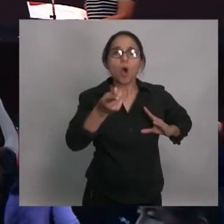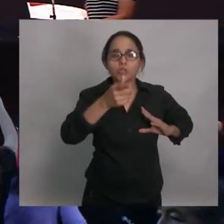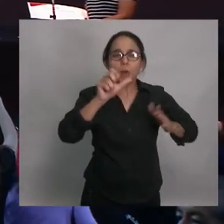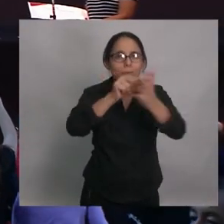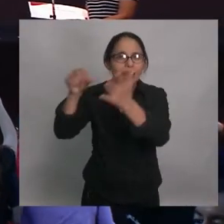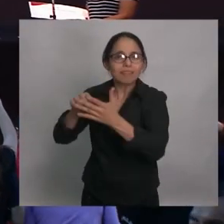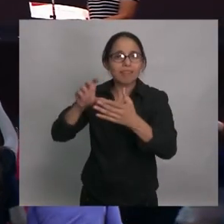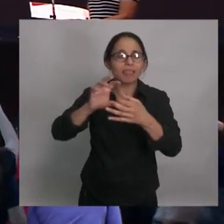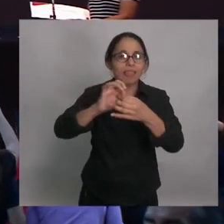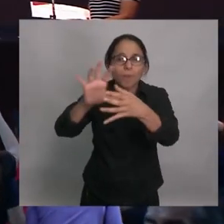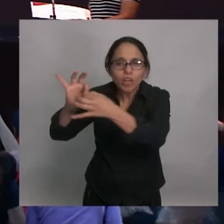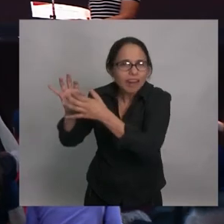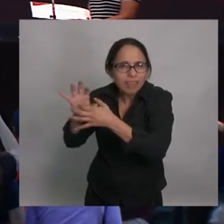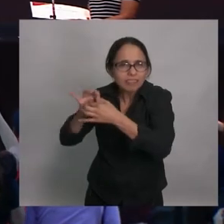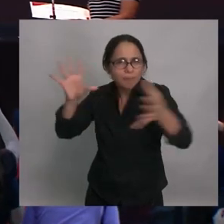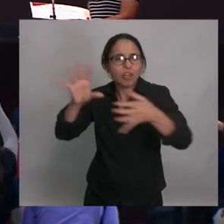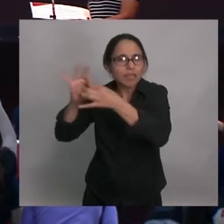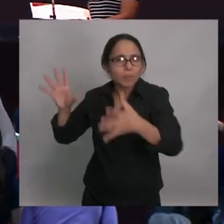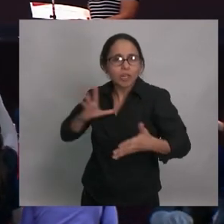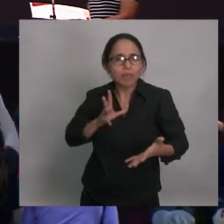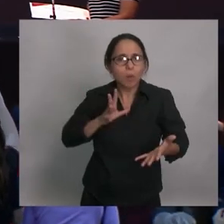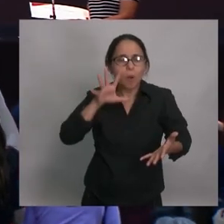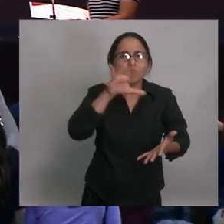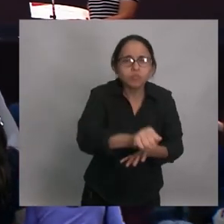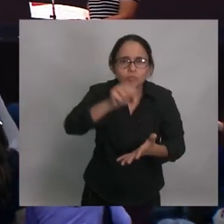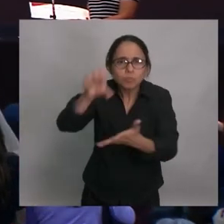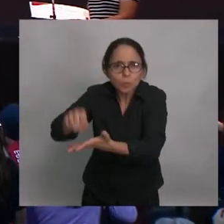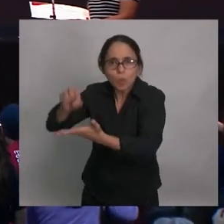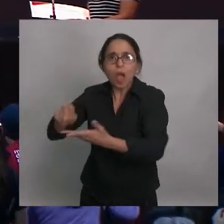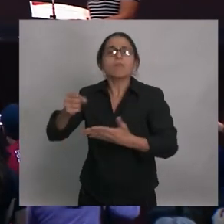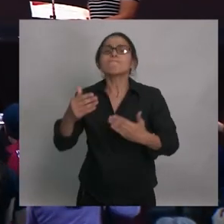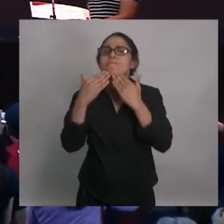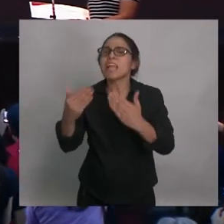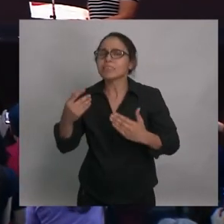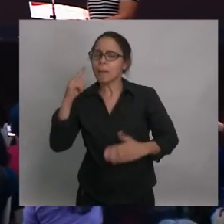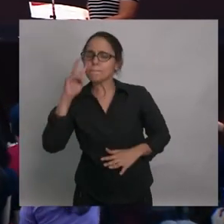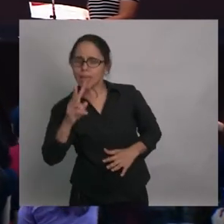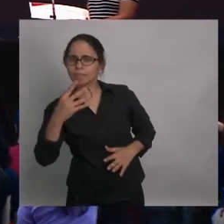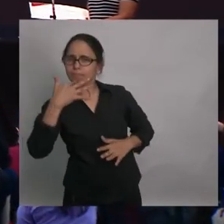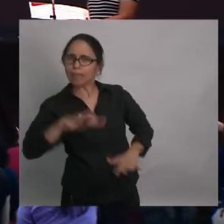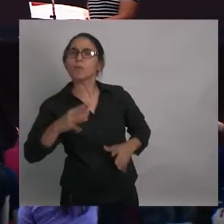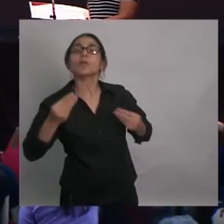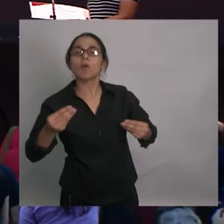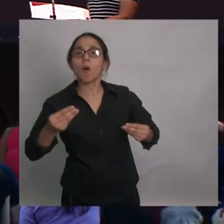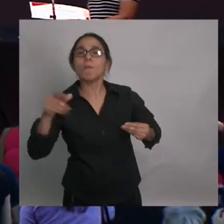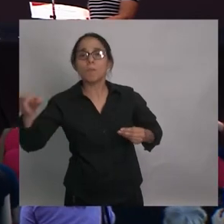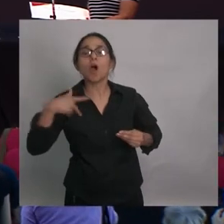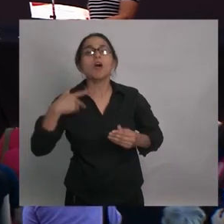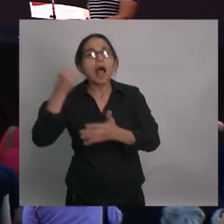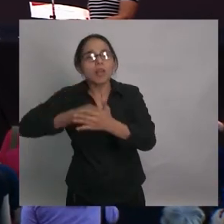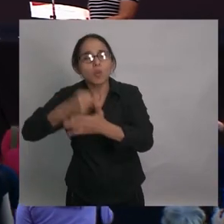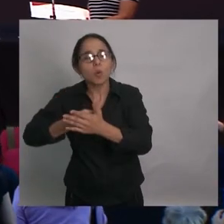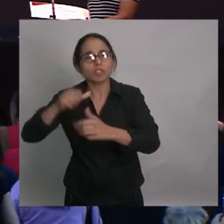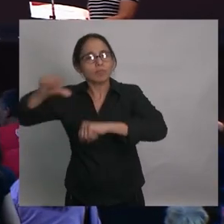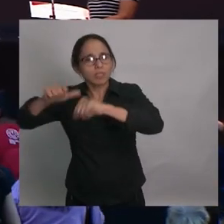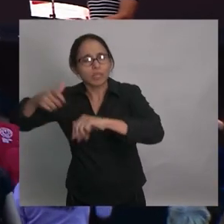posible gracias al trabajo de investigación de reflexión al activismo intelectual y a